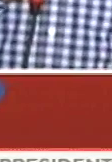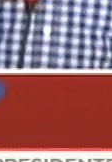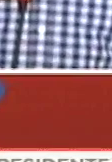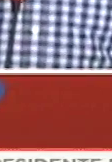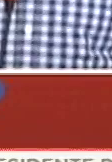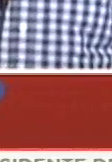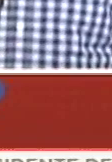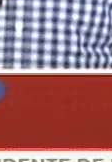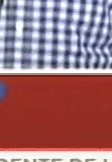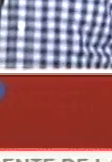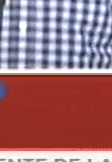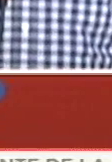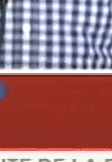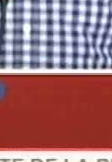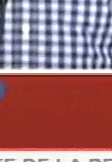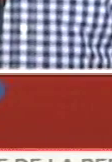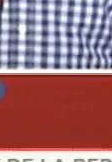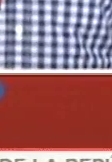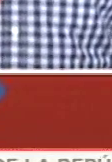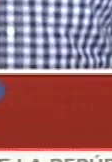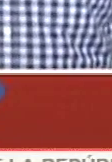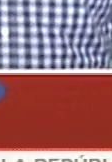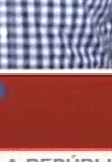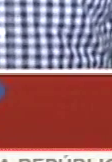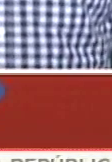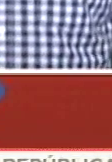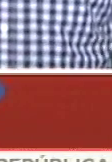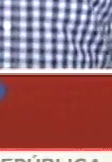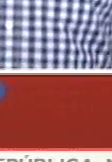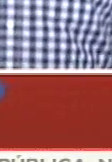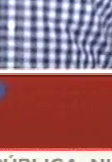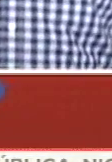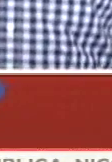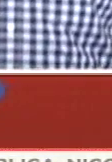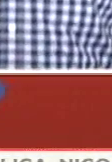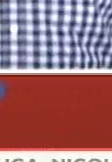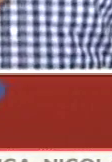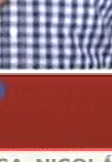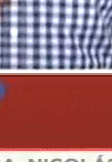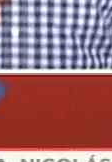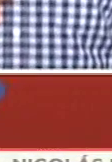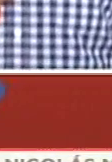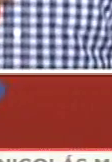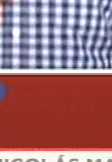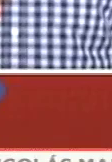de patria. ¡Viva Venezuela! ¡Viva la patria! ¡Leales siempre!